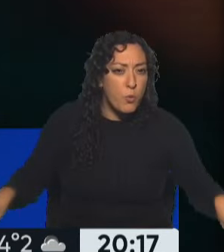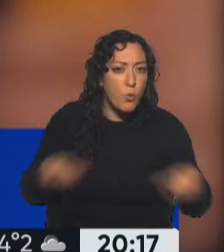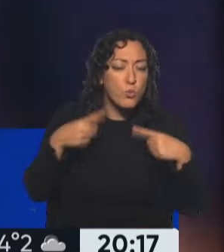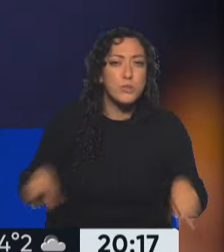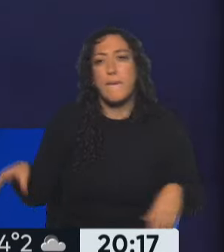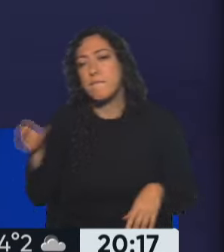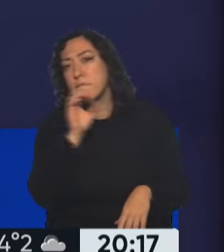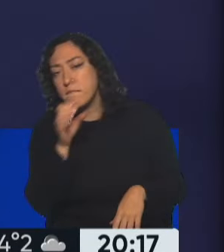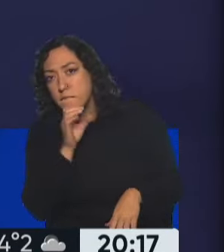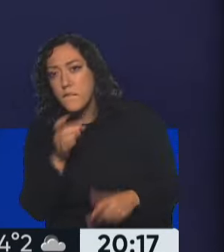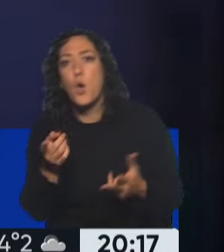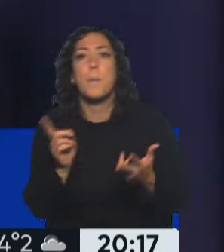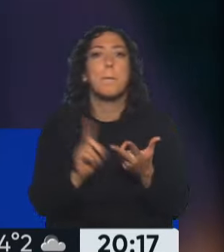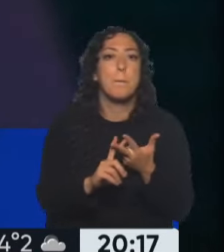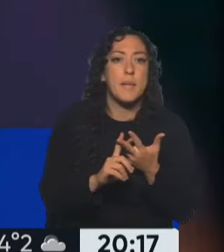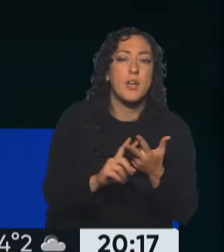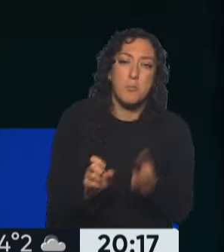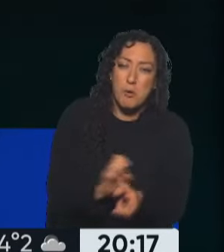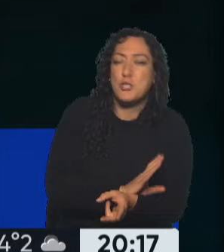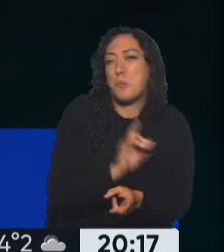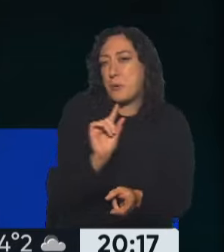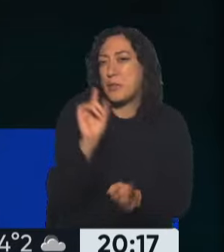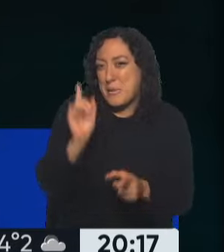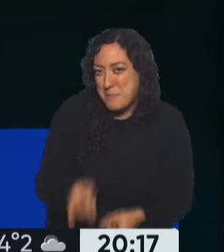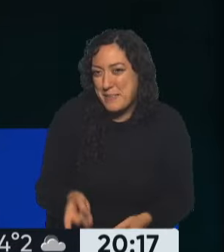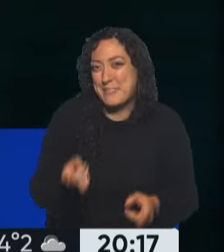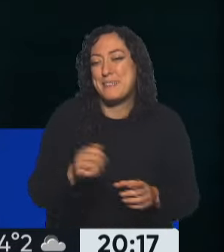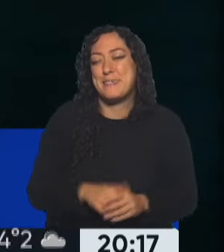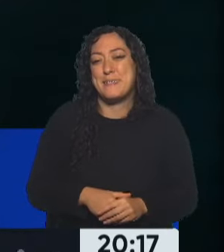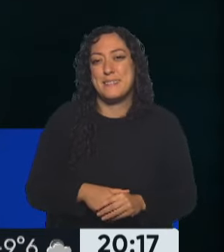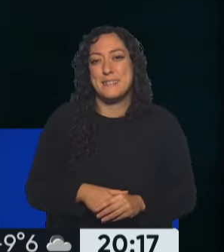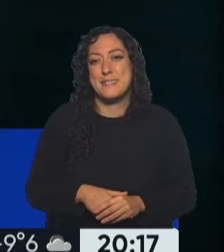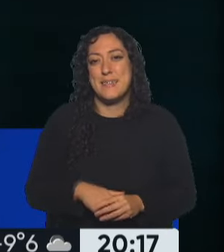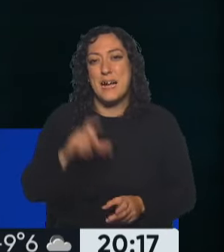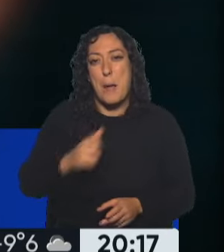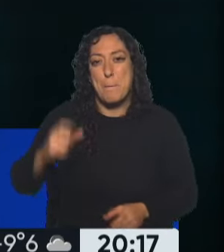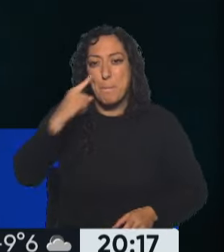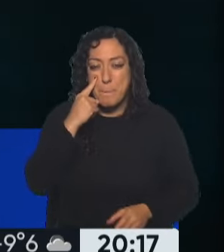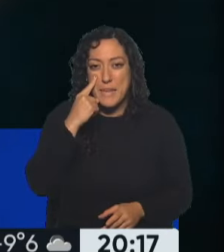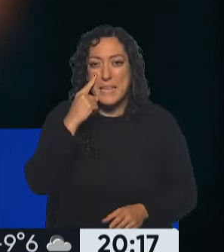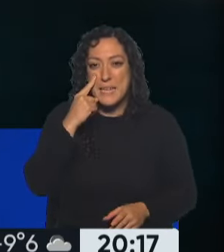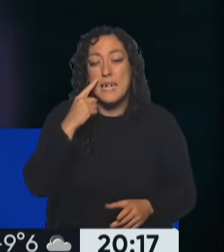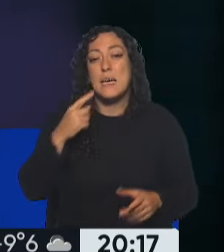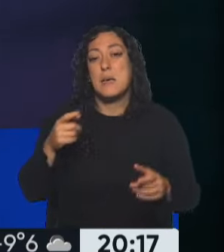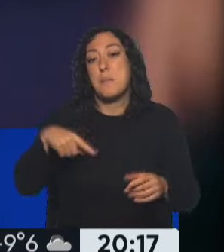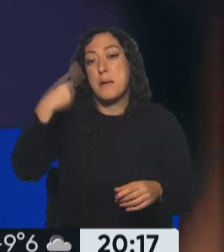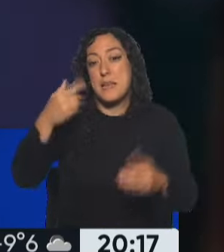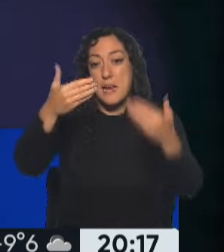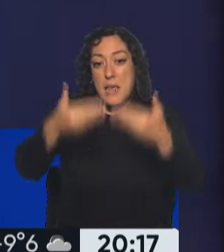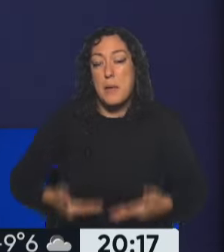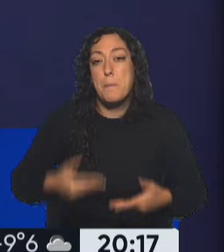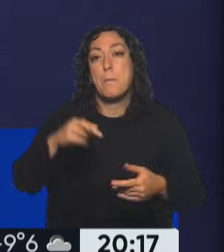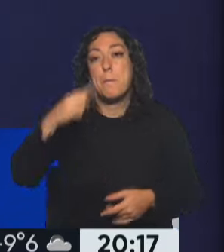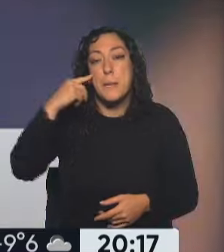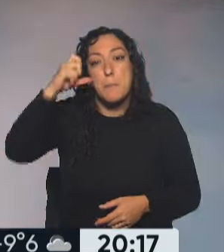humor y también un poquito de emoción, ¿por qué no? Bueno, Campi entonces llega a Prime Video mañana.